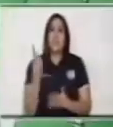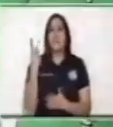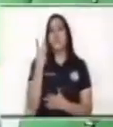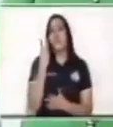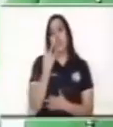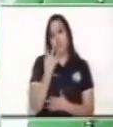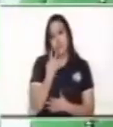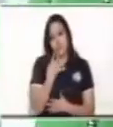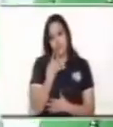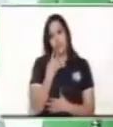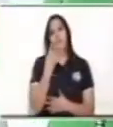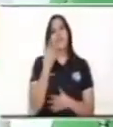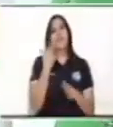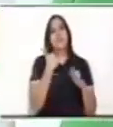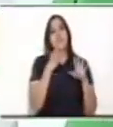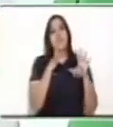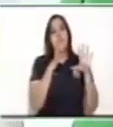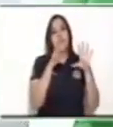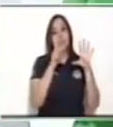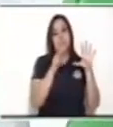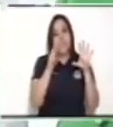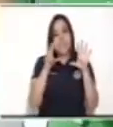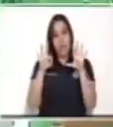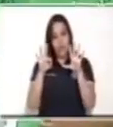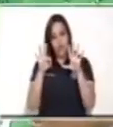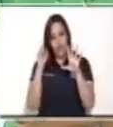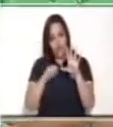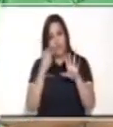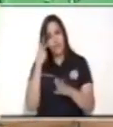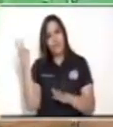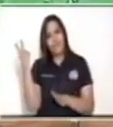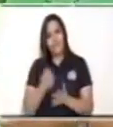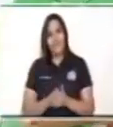3, 4, 5, 6, 7, 8.